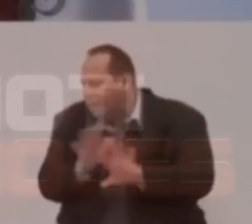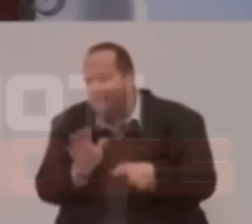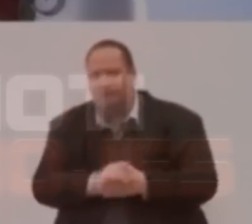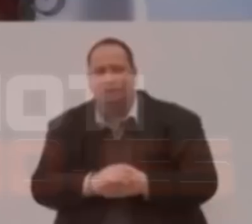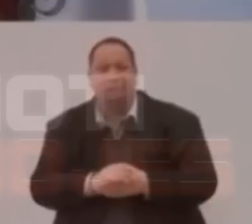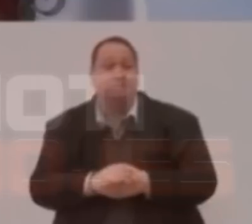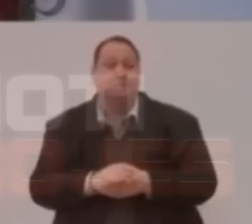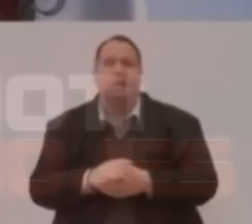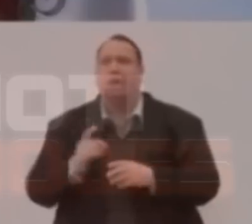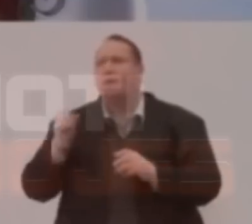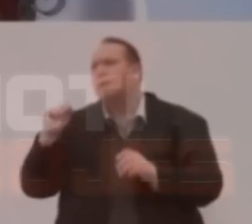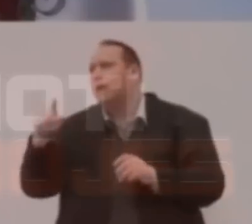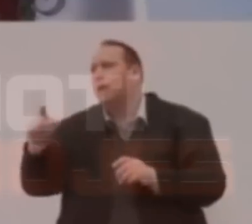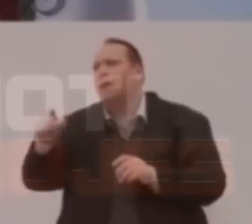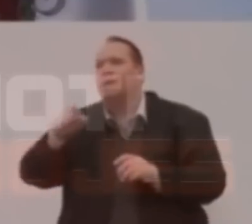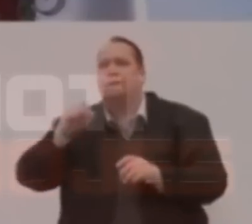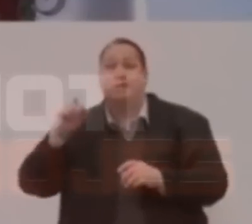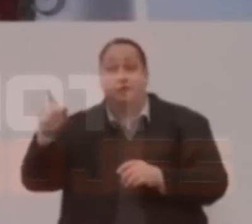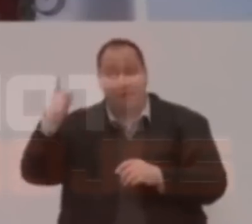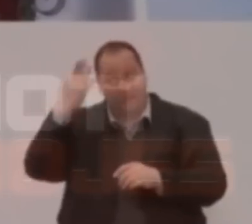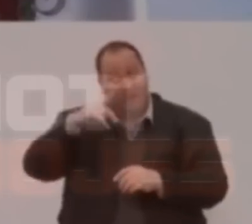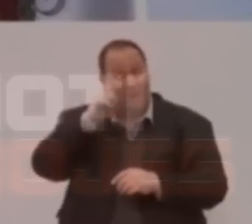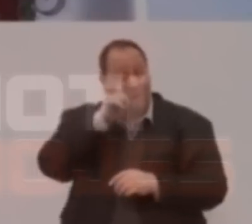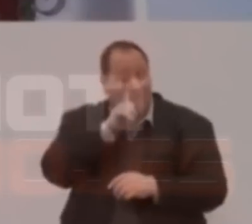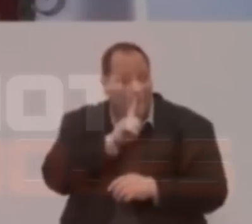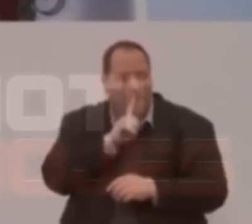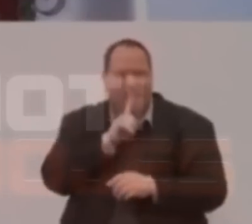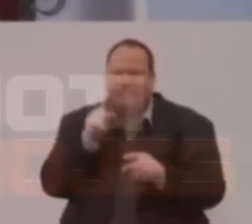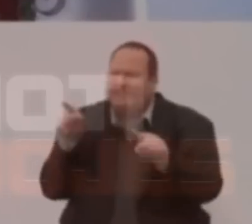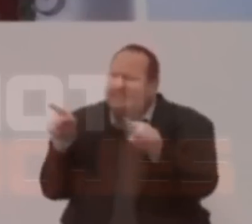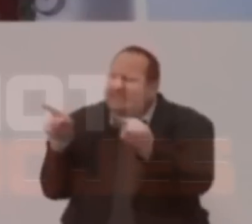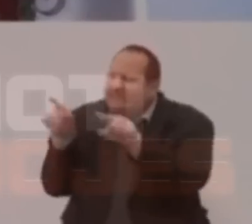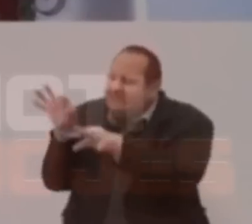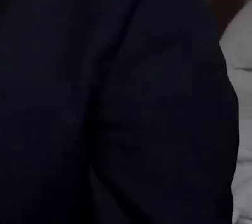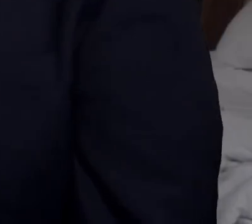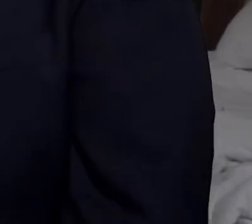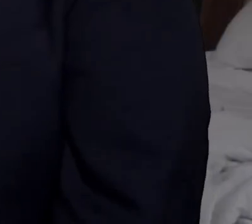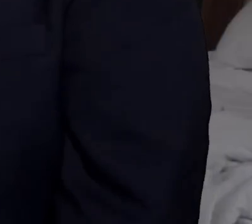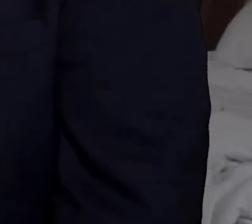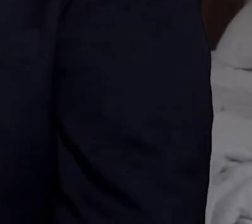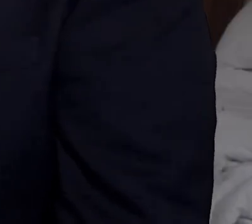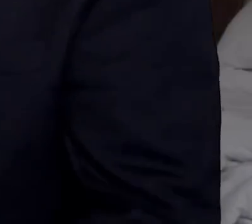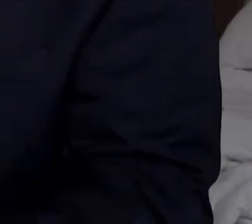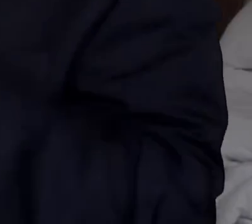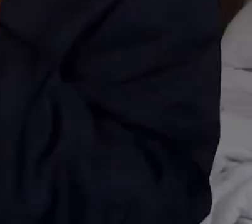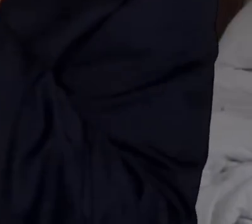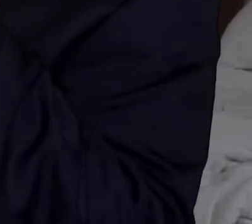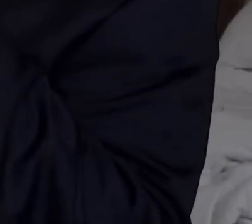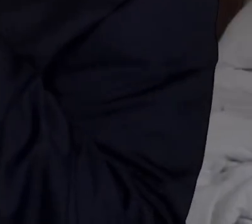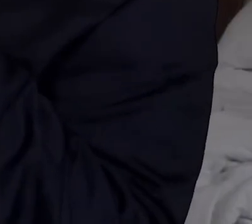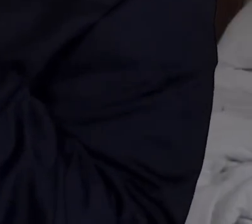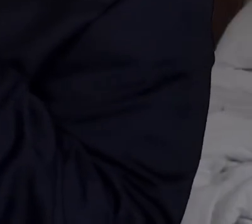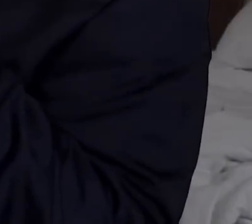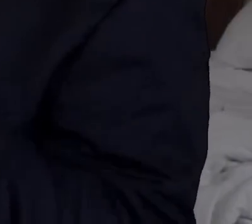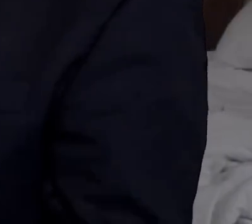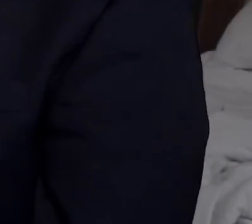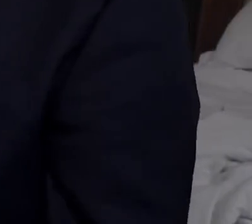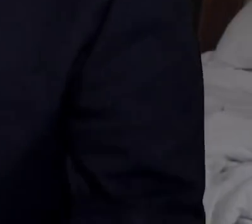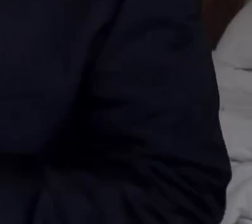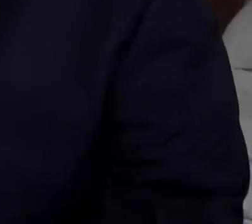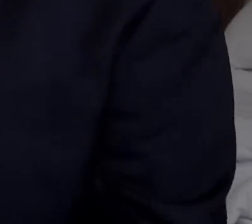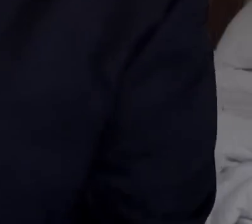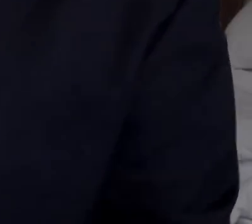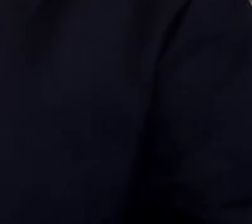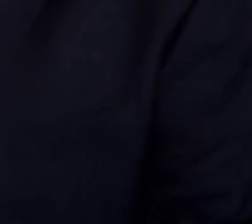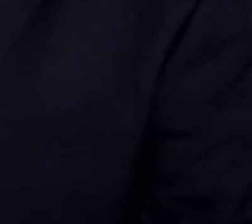perder, igualito que sabes mentir. Y mira, le quedó como anillo al dedo. ¡Ay, lo bueno que sabe responder a los señalamientos, ¿verdad?